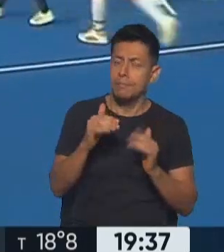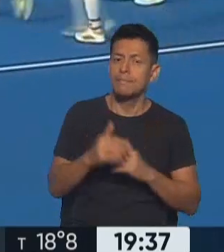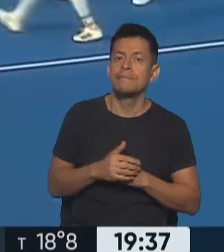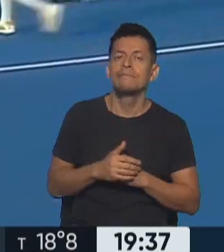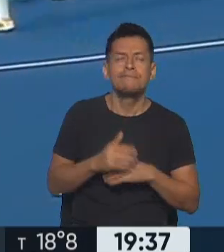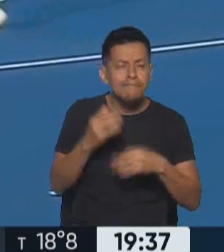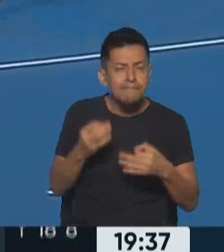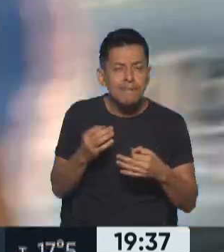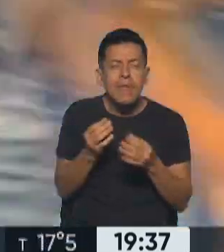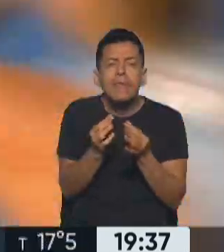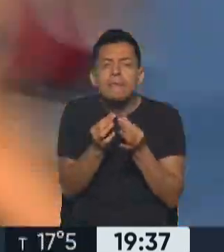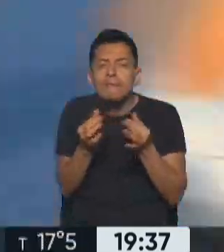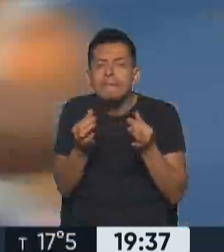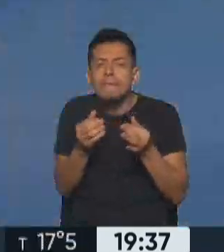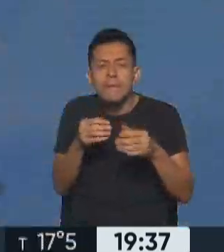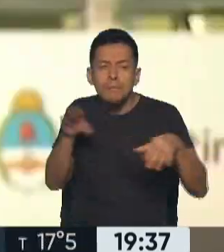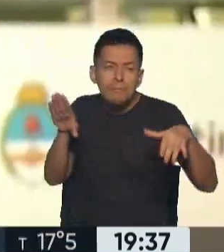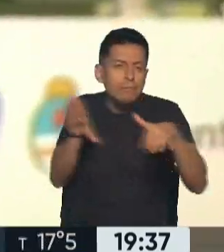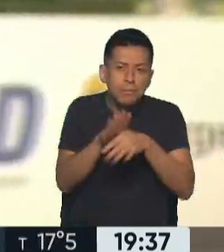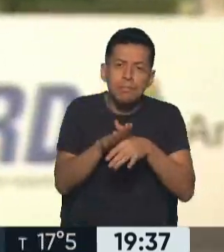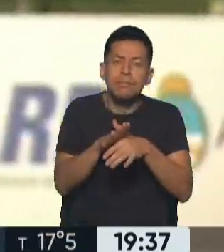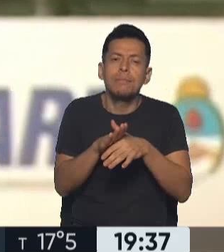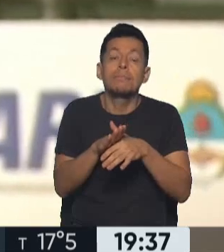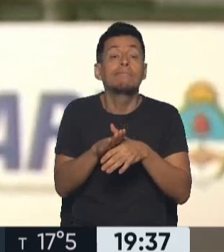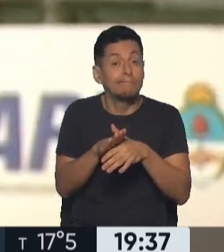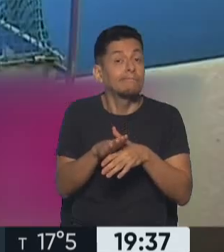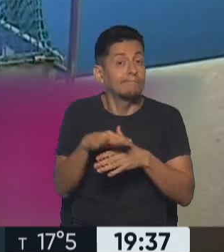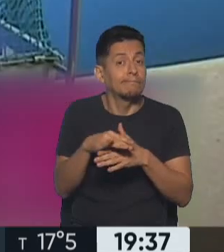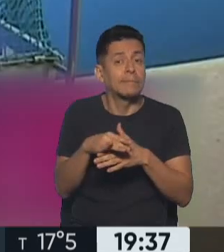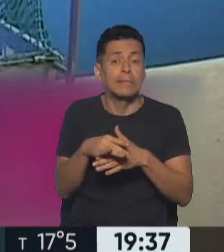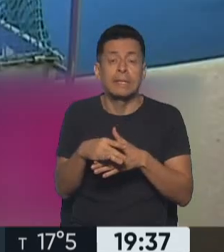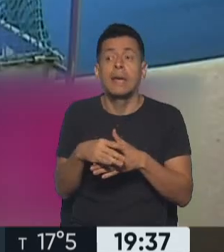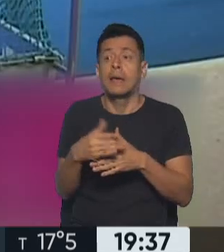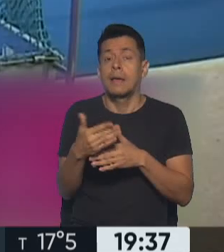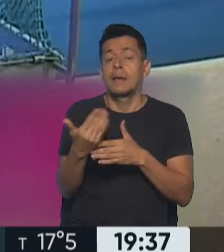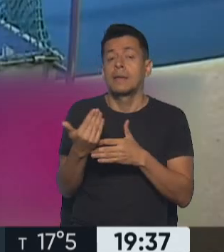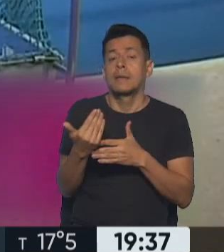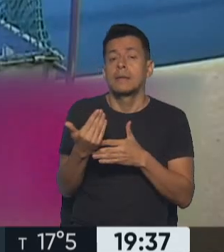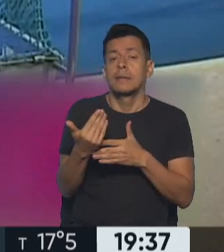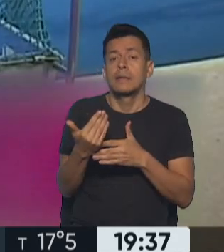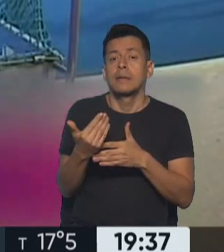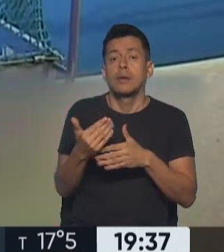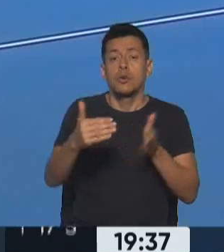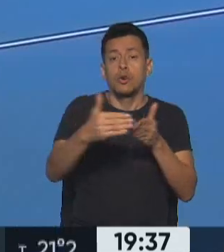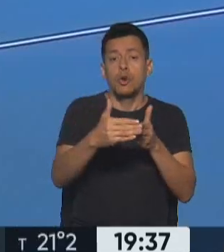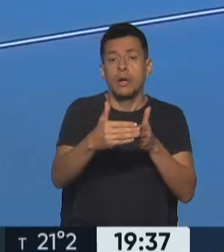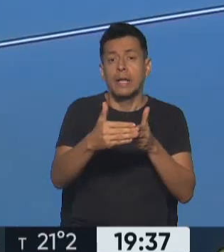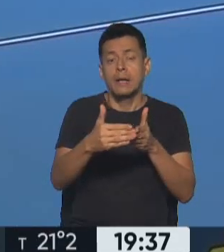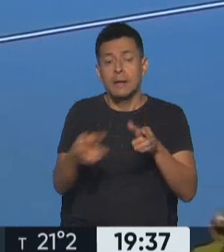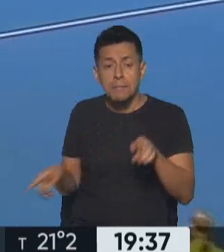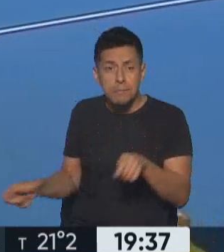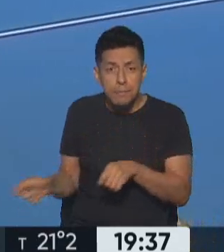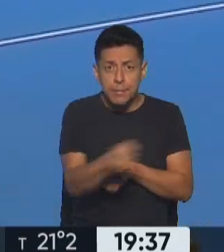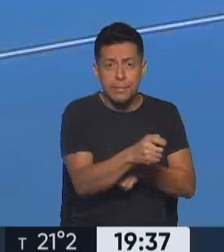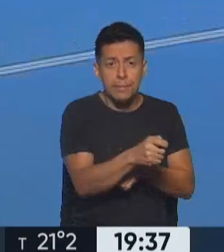a afinar un poquito la puntería, porque hay que decirlo, no estuvieron finas. Al sexto córner corto pudieron